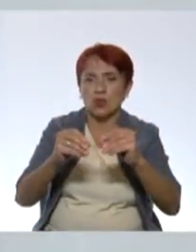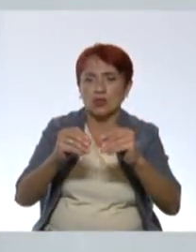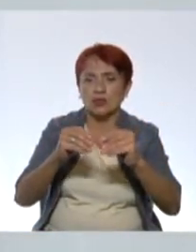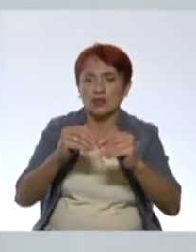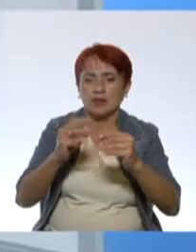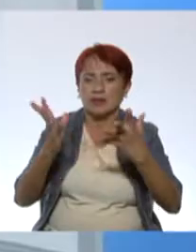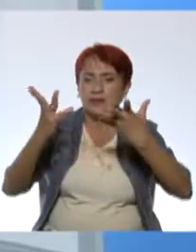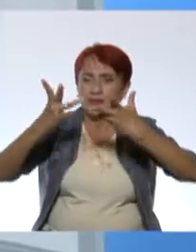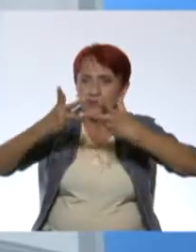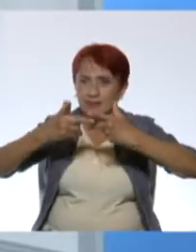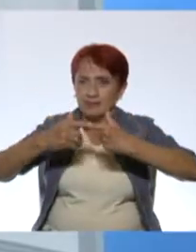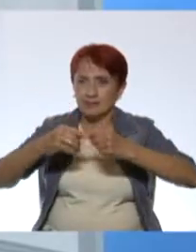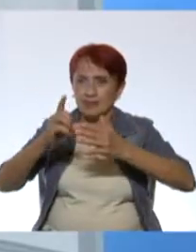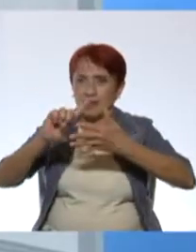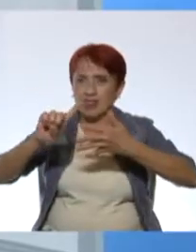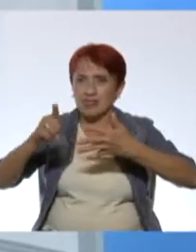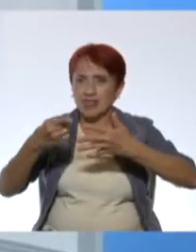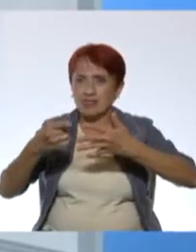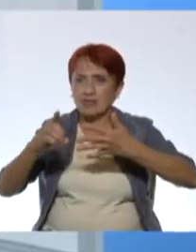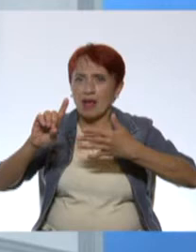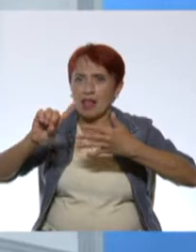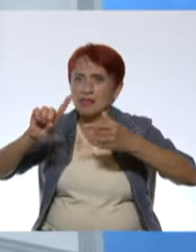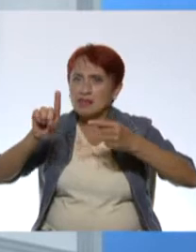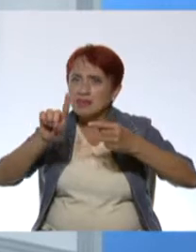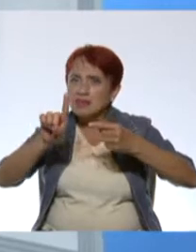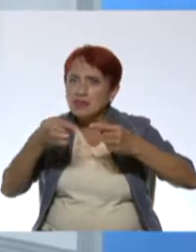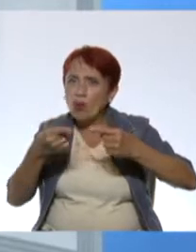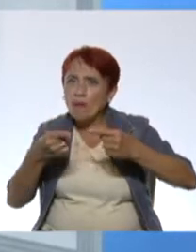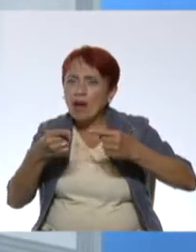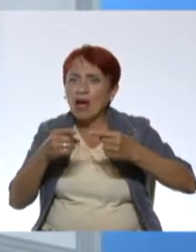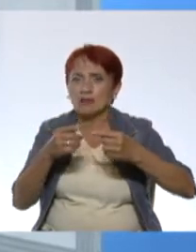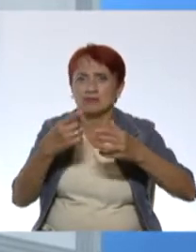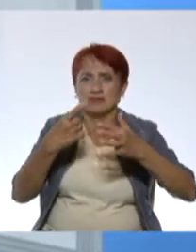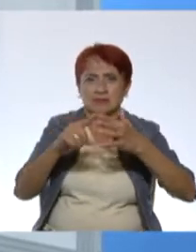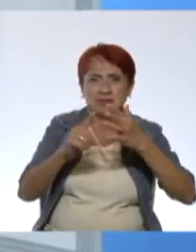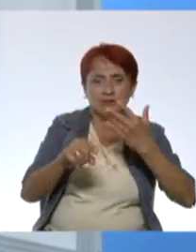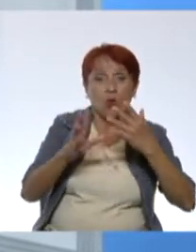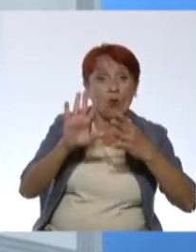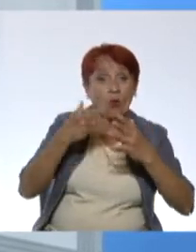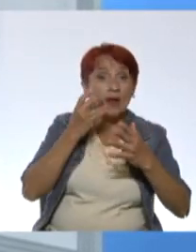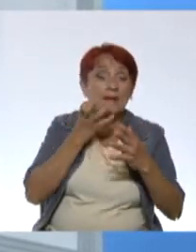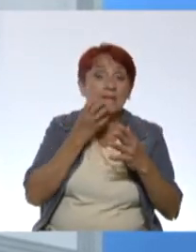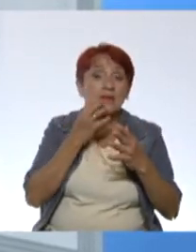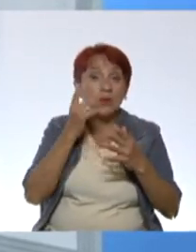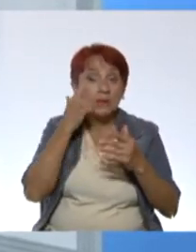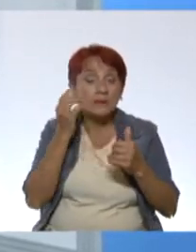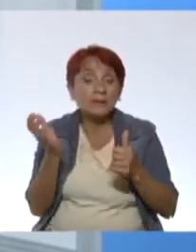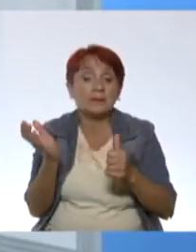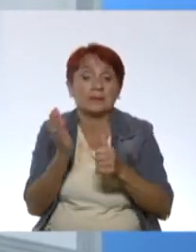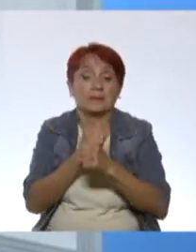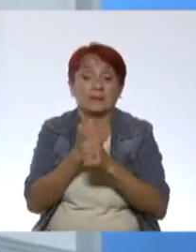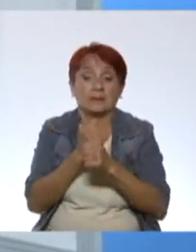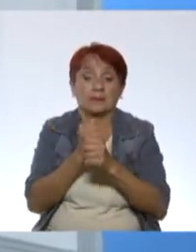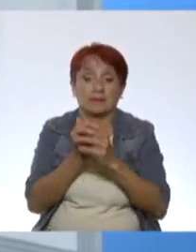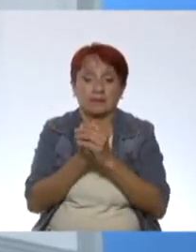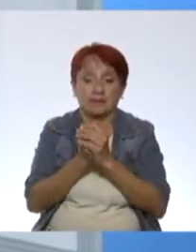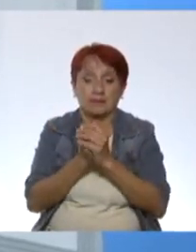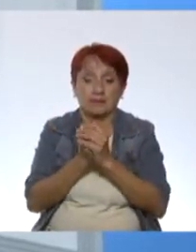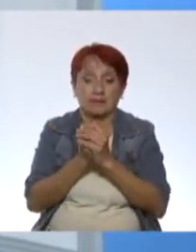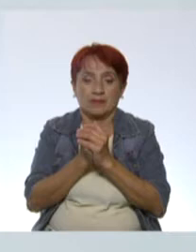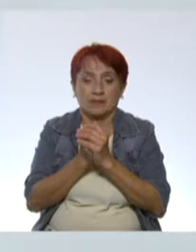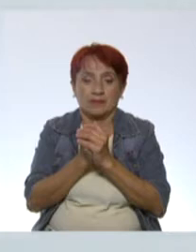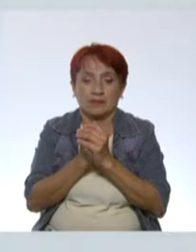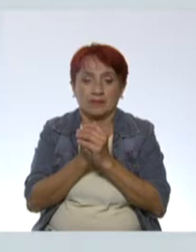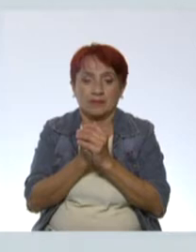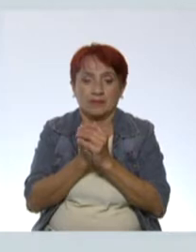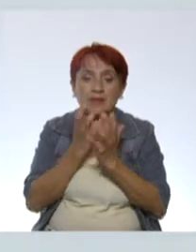dentro de lo que son las expresiones decimales. Pero ¿cuáles son aquellas que no? Las que nosotros cuando podemos encontrar